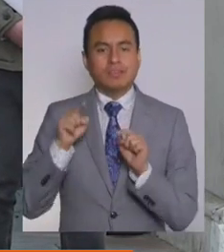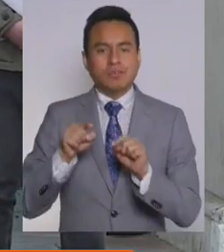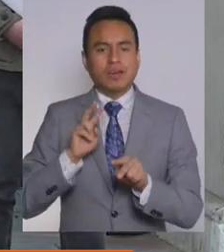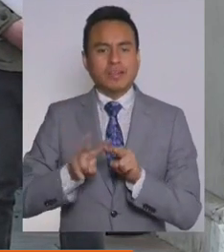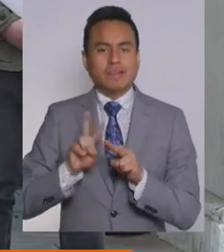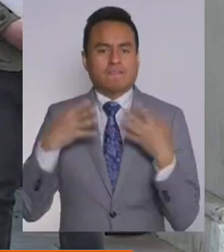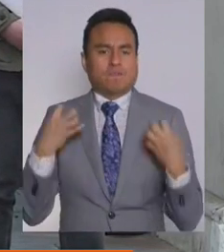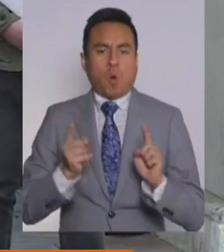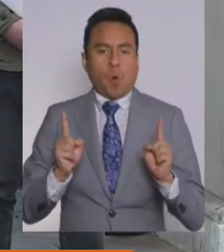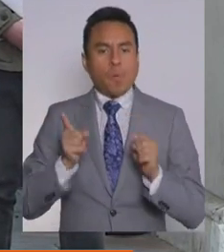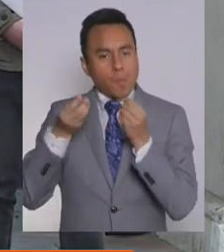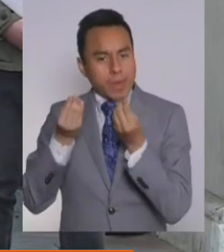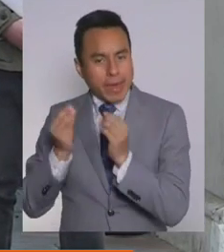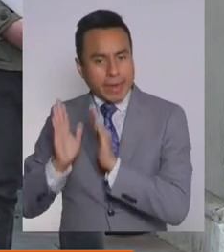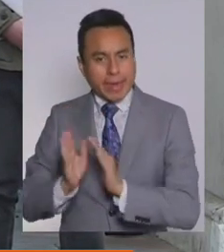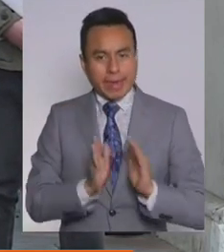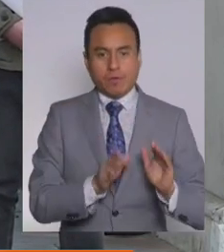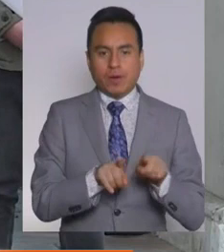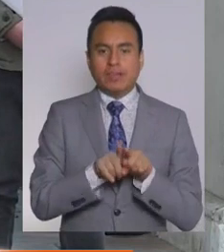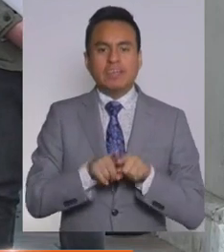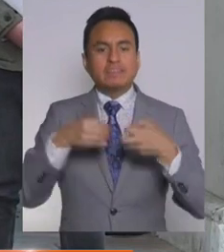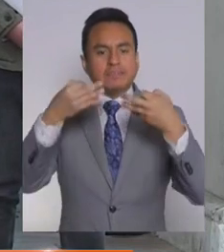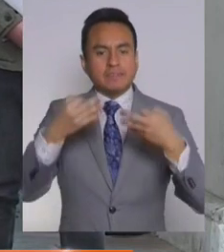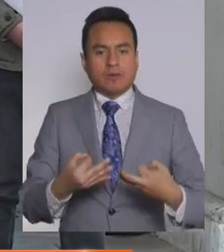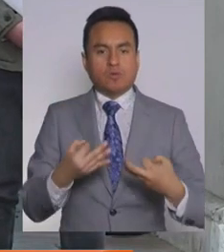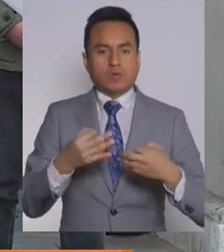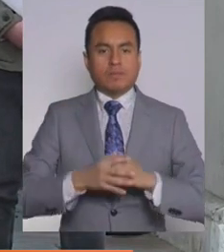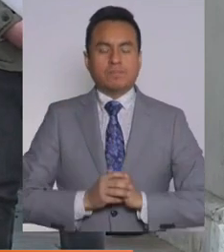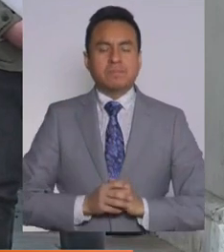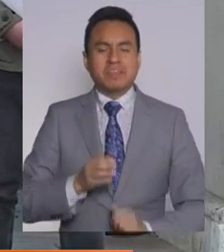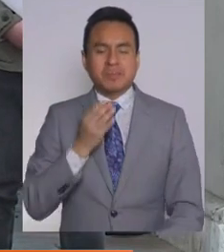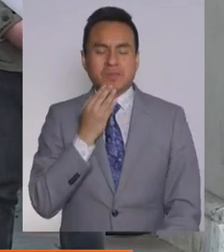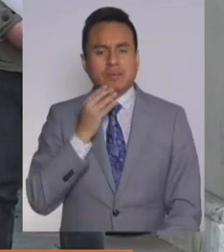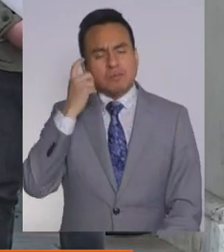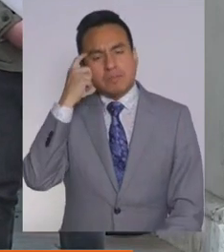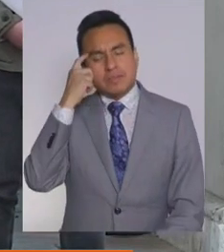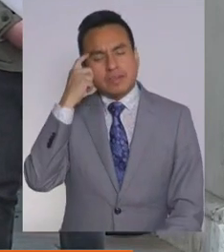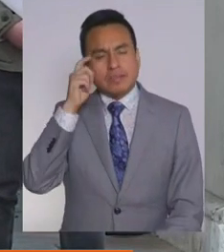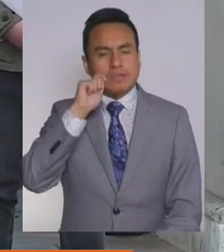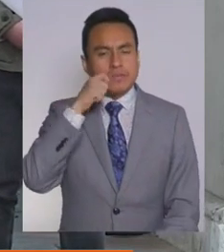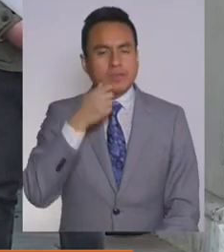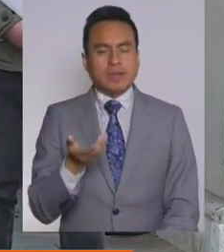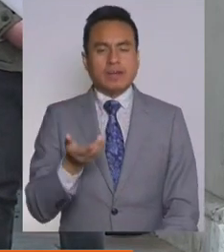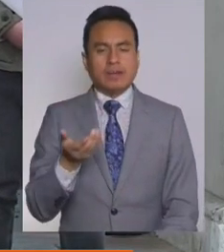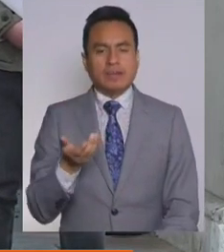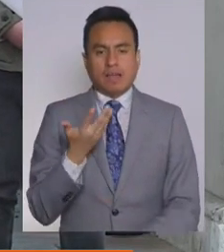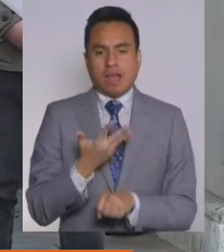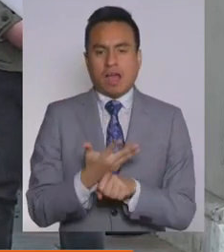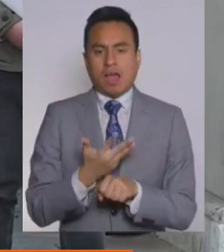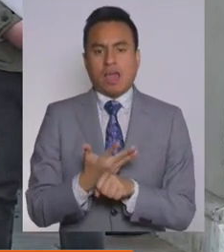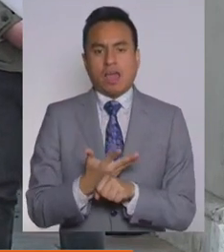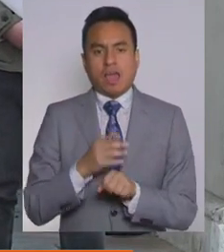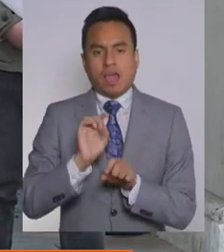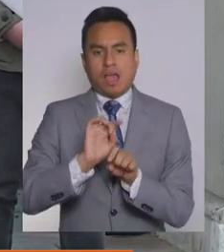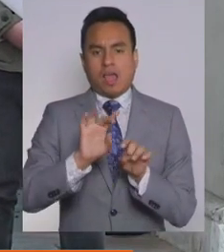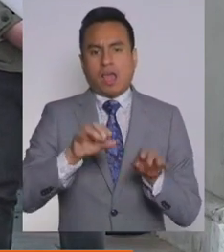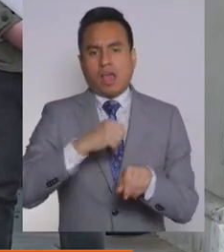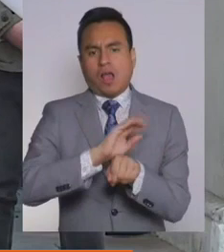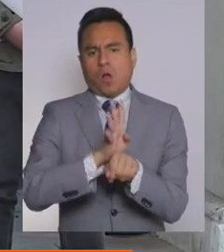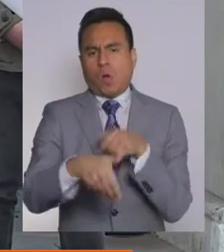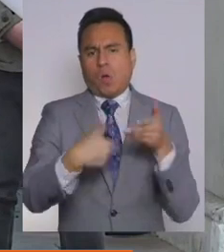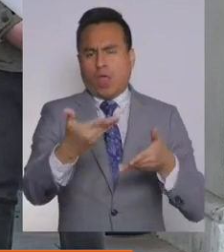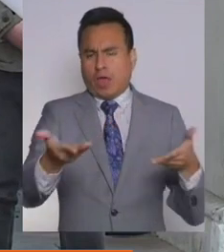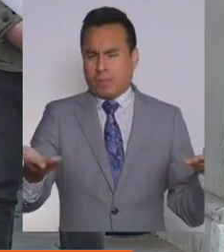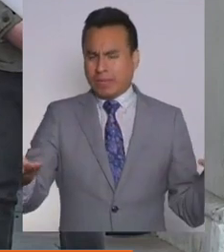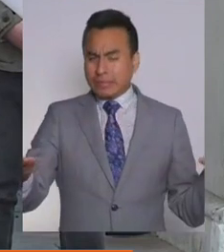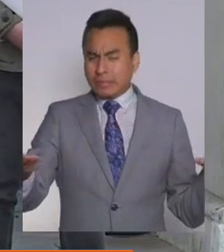haga bien y que se haga de manera segura, que no signifique que existan más contagiados producto